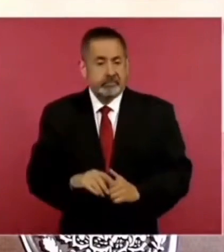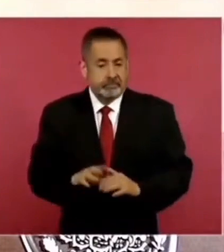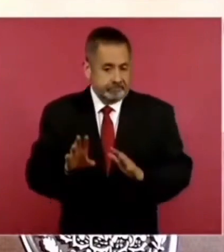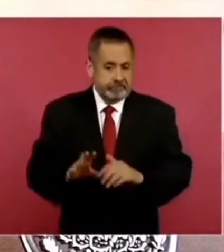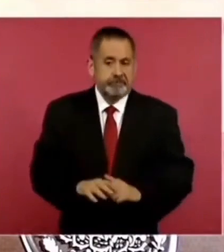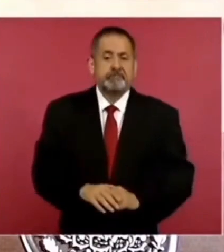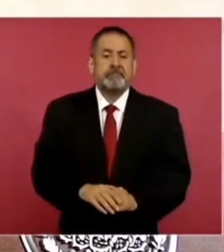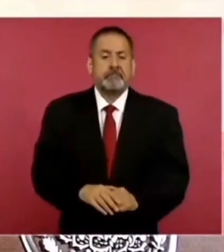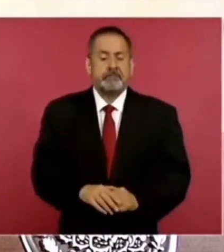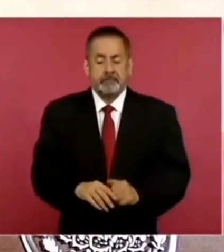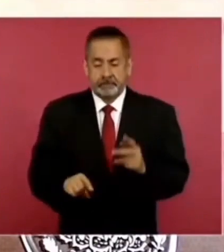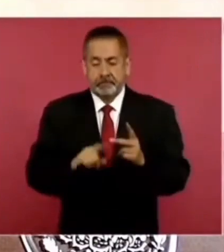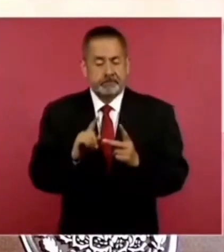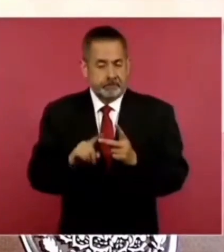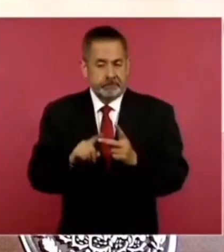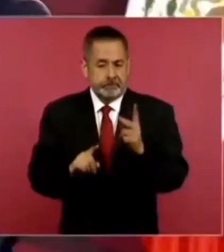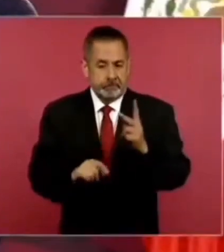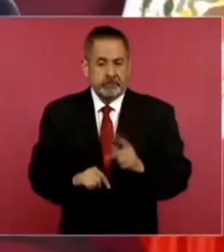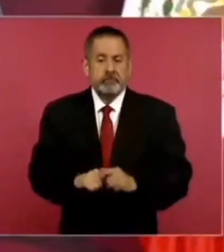Primero. Segundo,